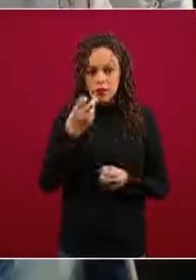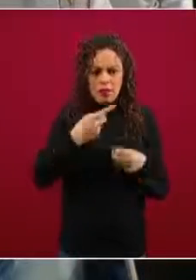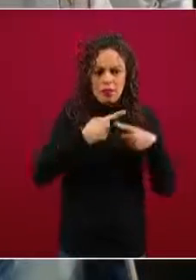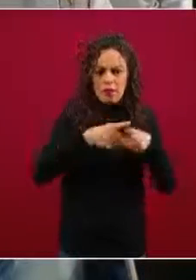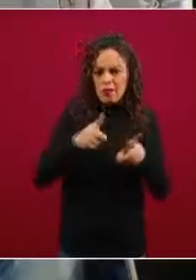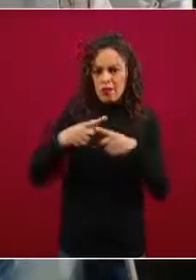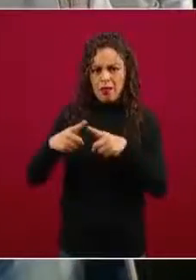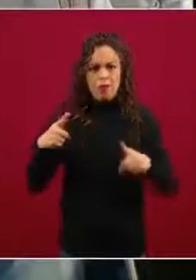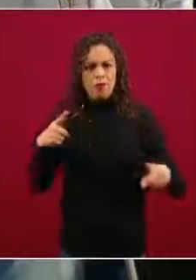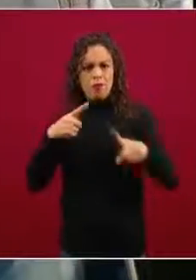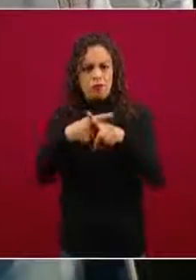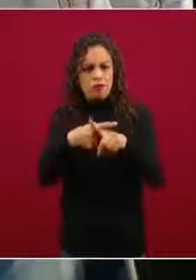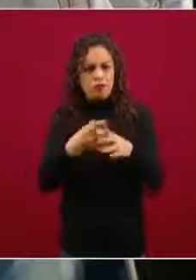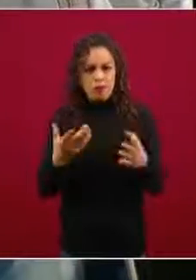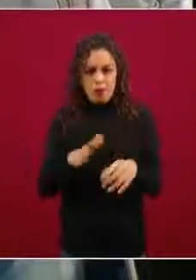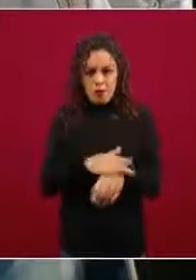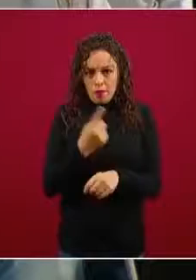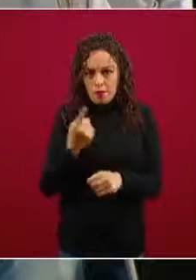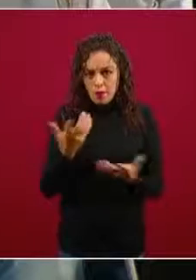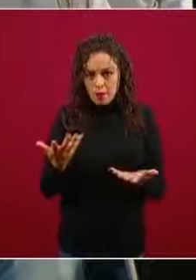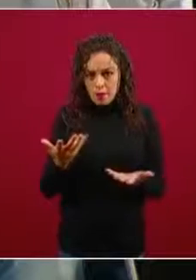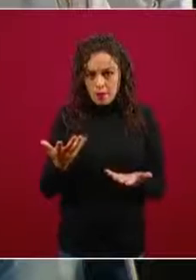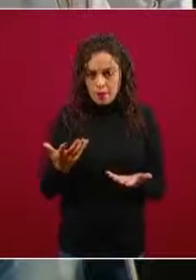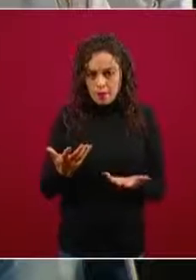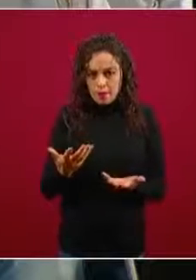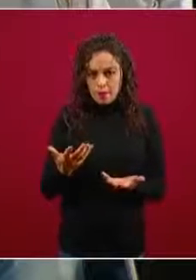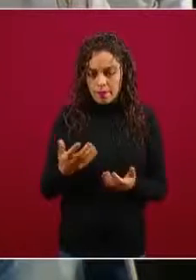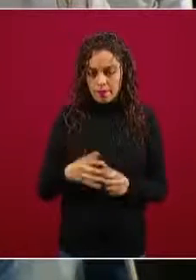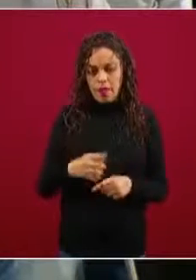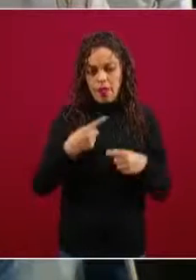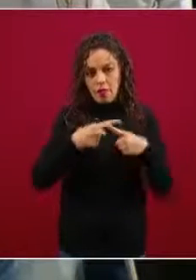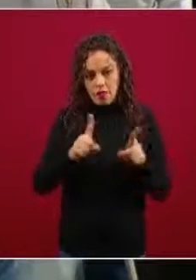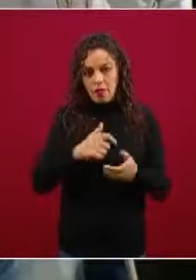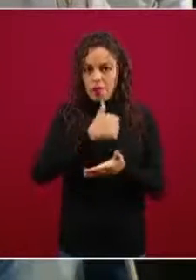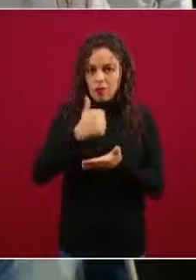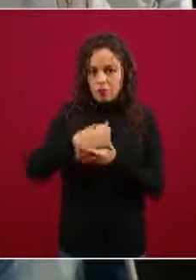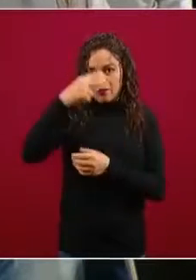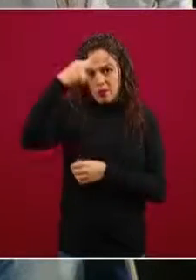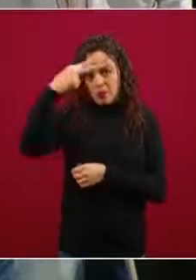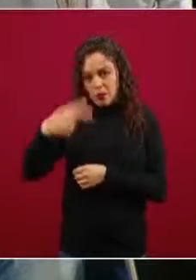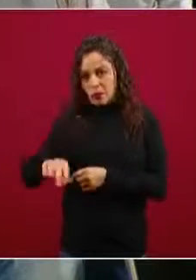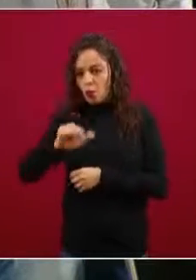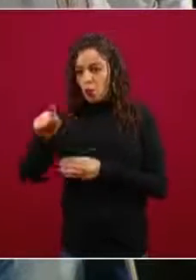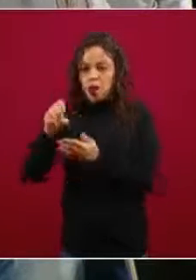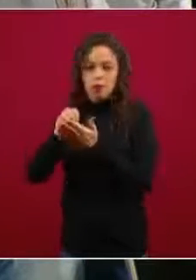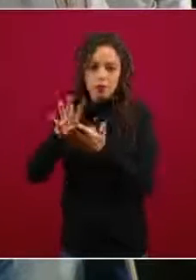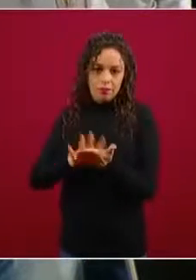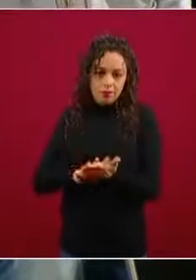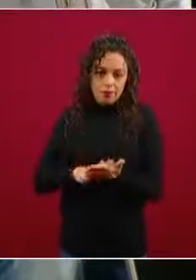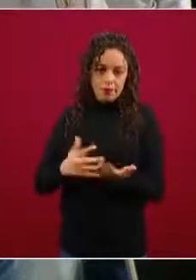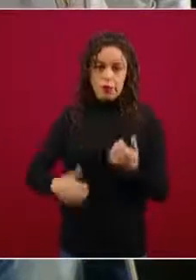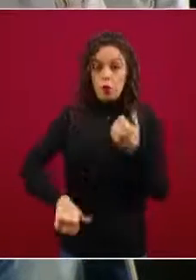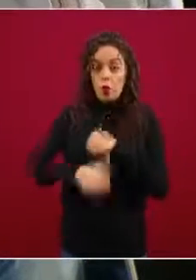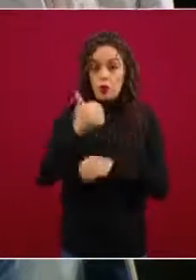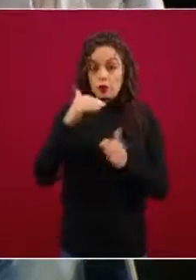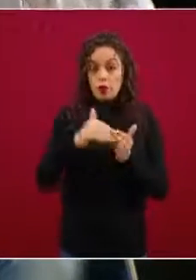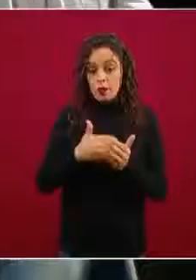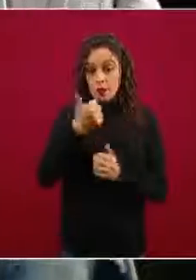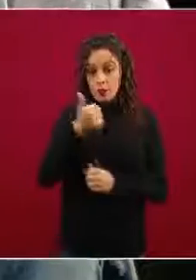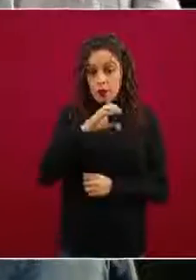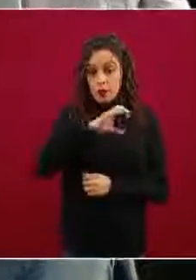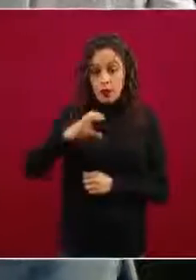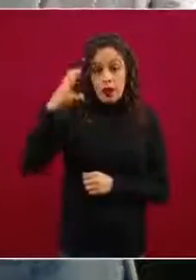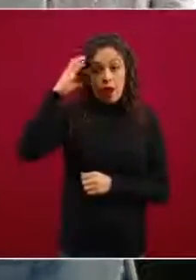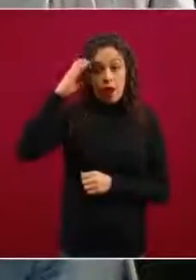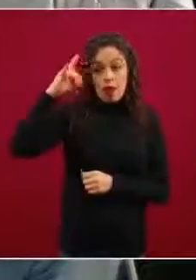que presenta la Ciudad de México. Y también quiero saber de las 11,600 camas, o bueno, de las